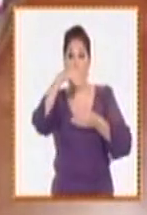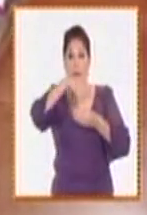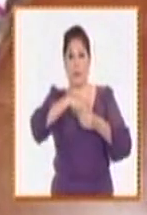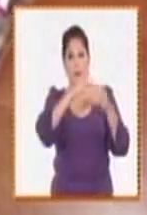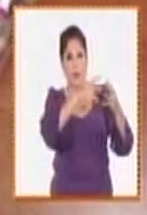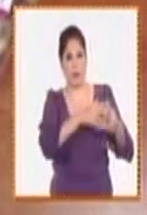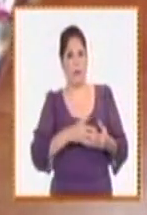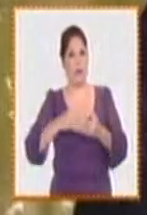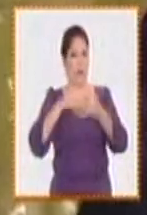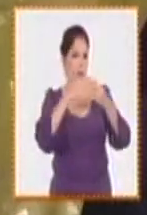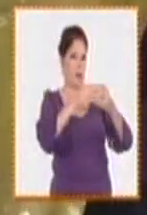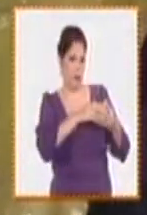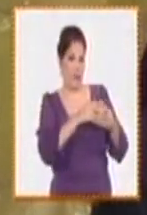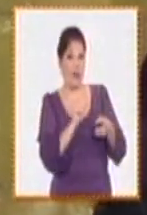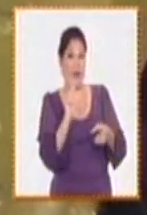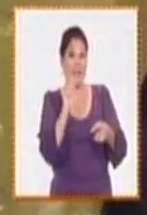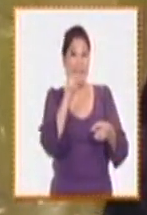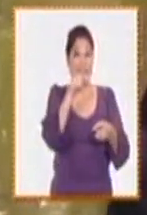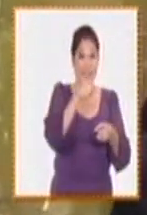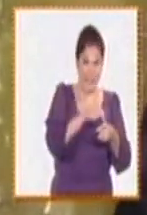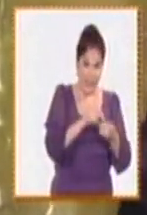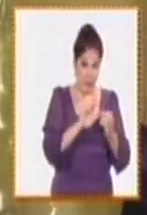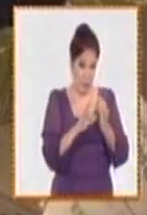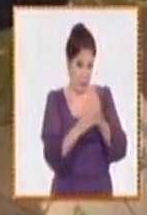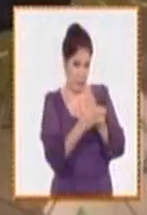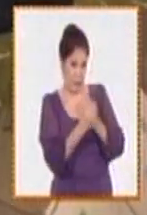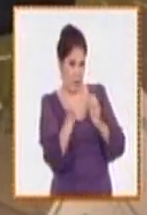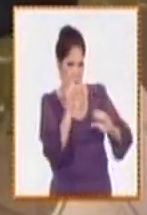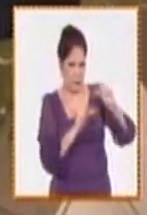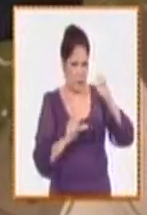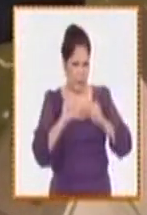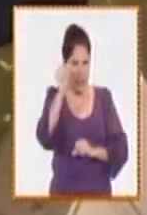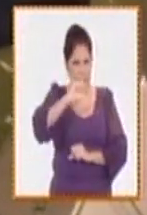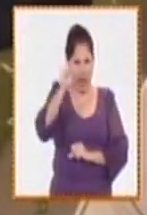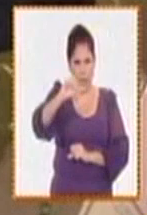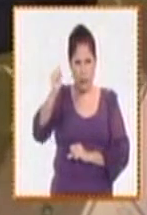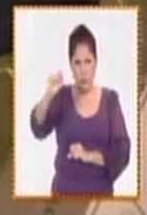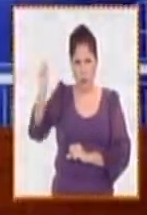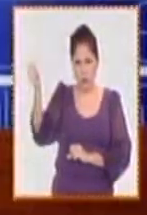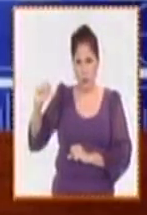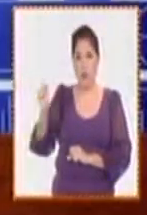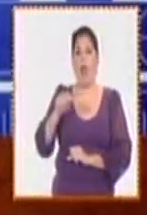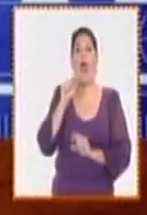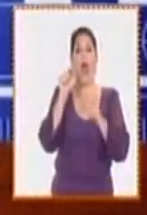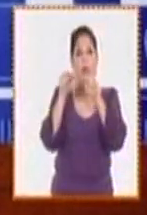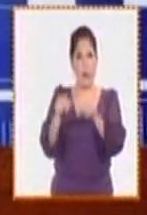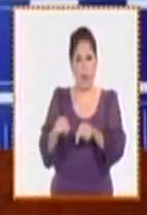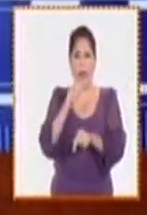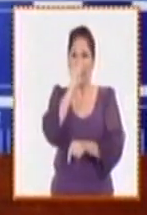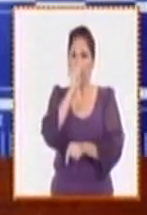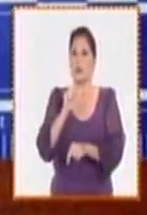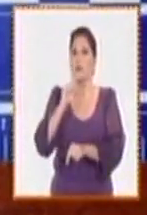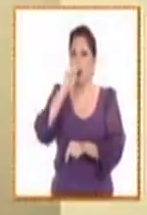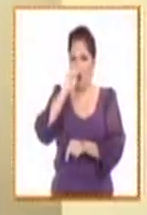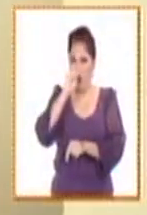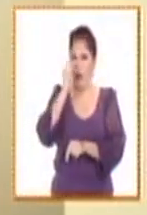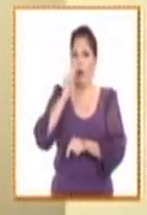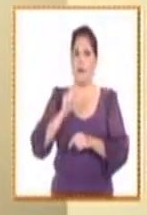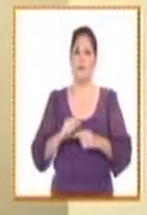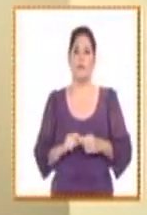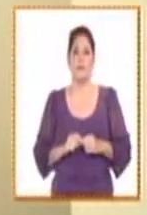Unidos que en su interior y enmascarada en pomos de sazón completo contenían droga del tipo